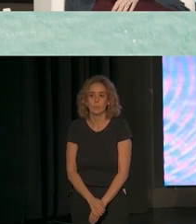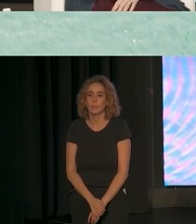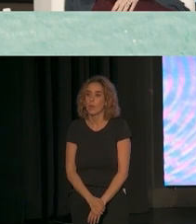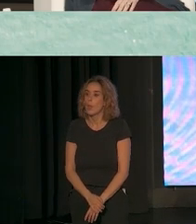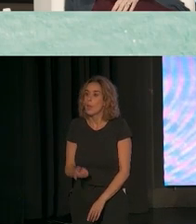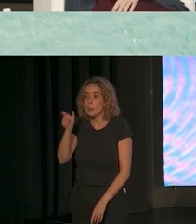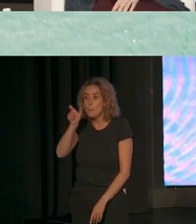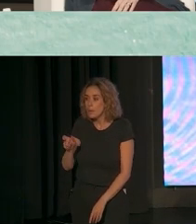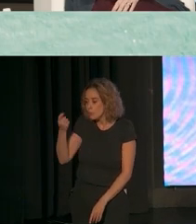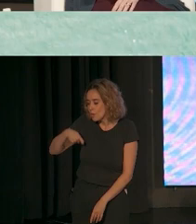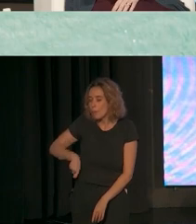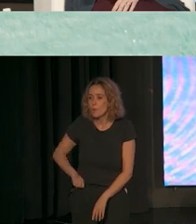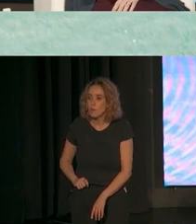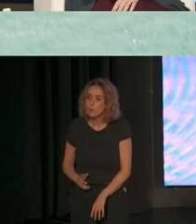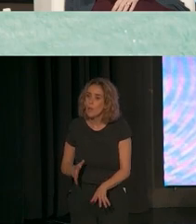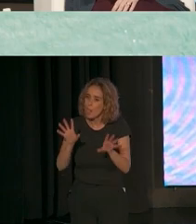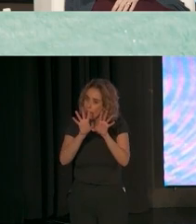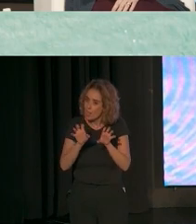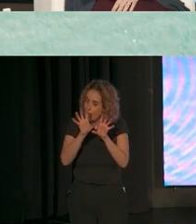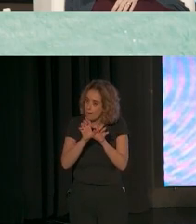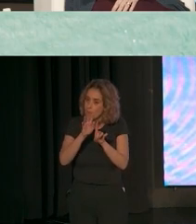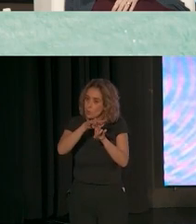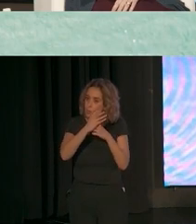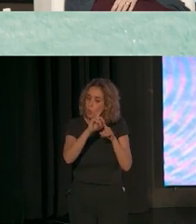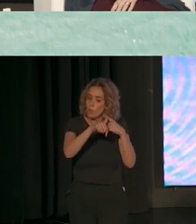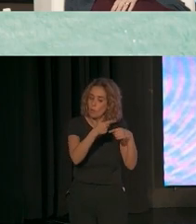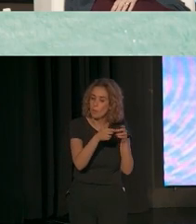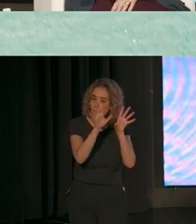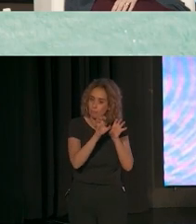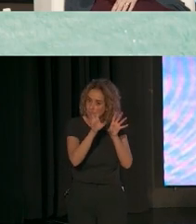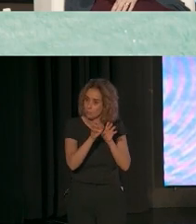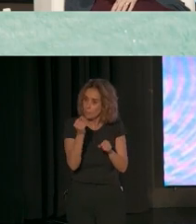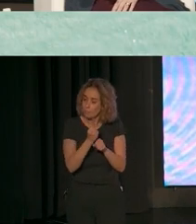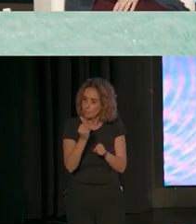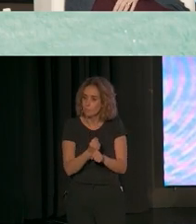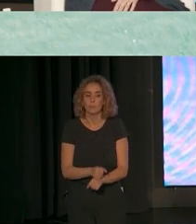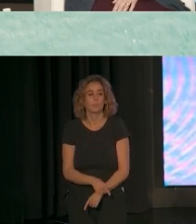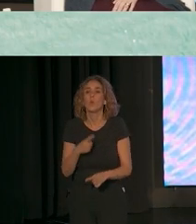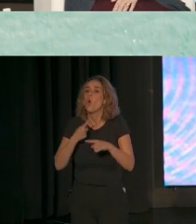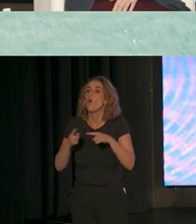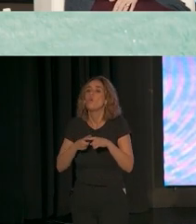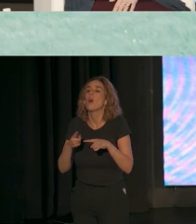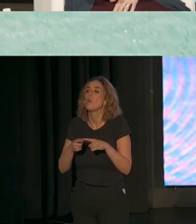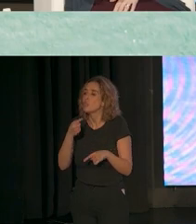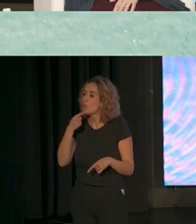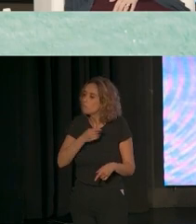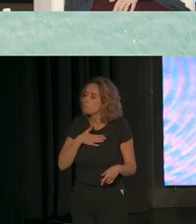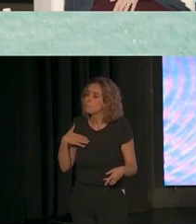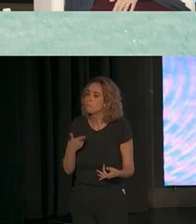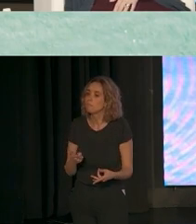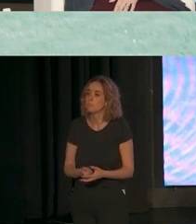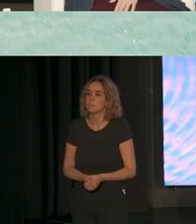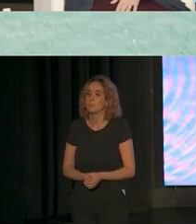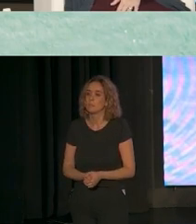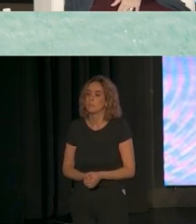muchos profesionales aprendiendo a trabajar dentro del contexto de las familias. Una cosa que queríamos comentar es que